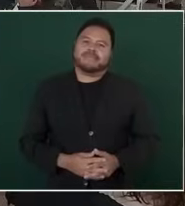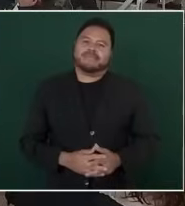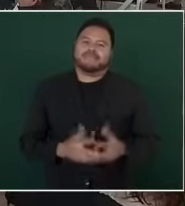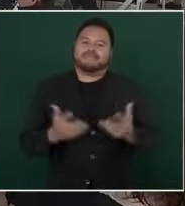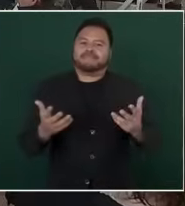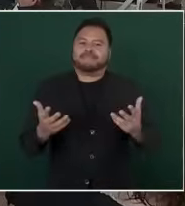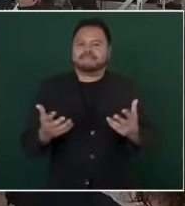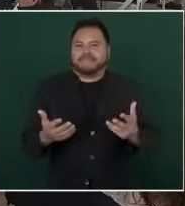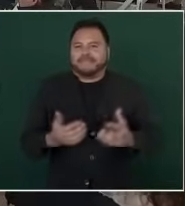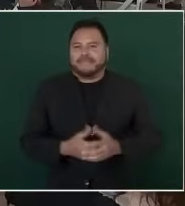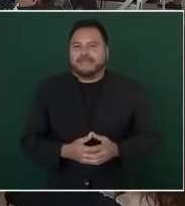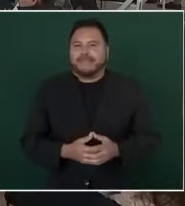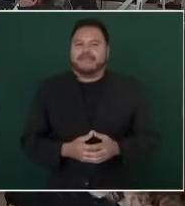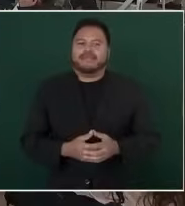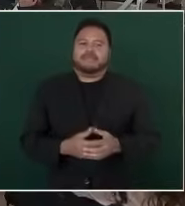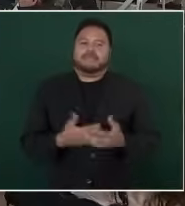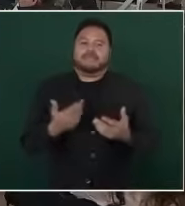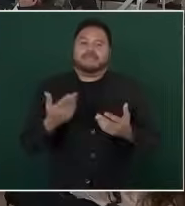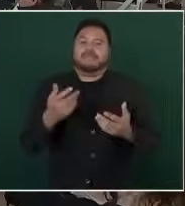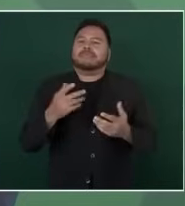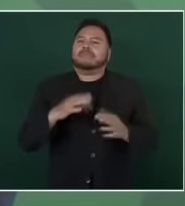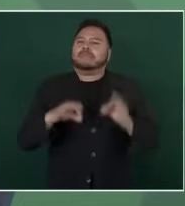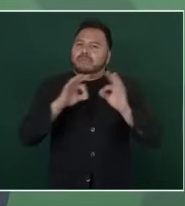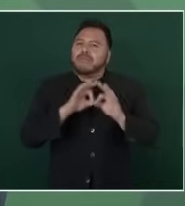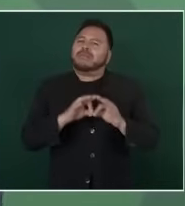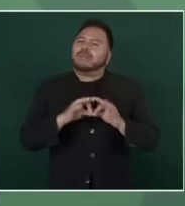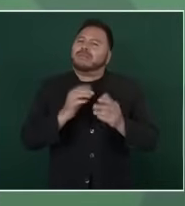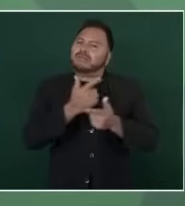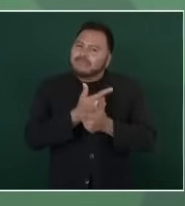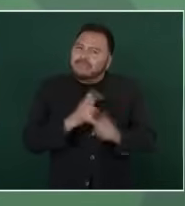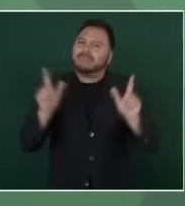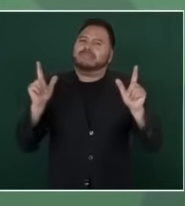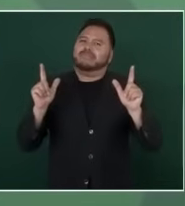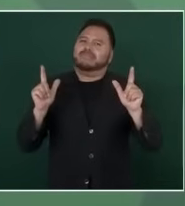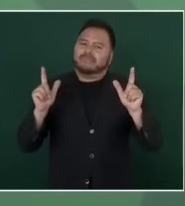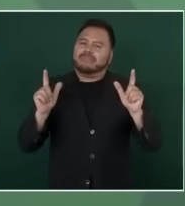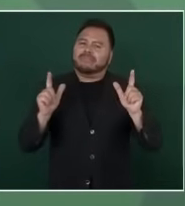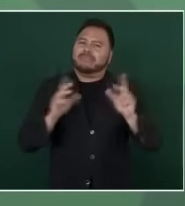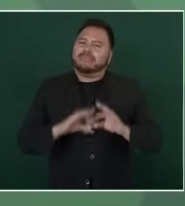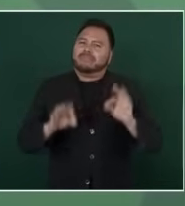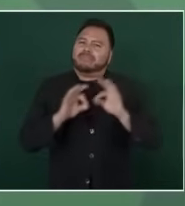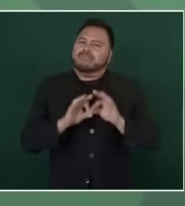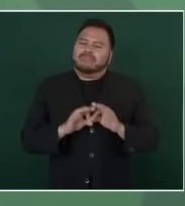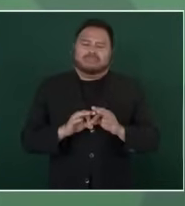Una pregunta, sí. Hay que garantizar la libertad. Sí, por encima de todo.